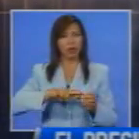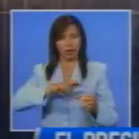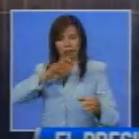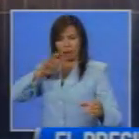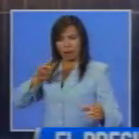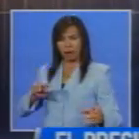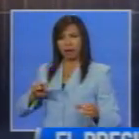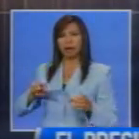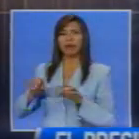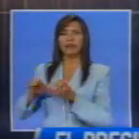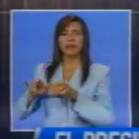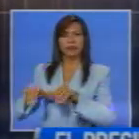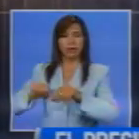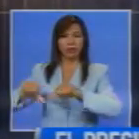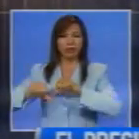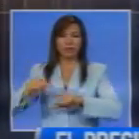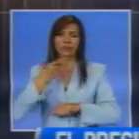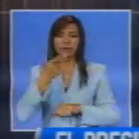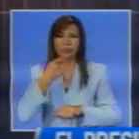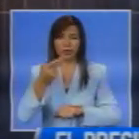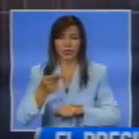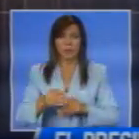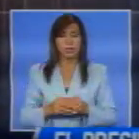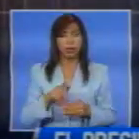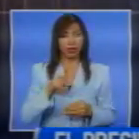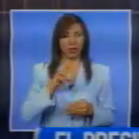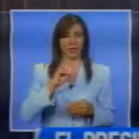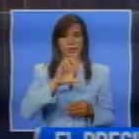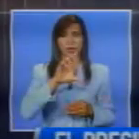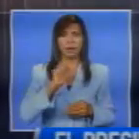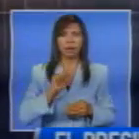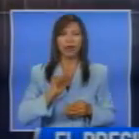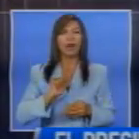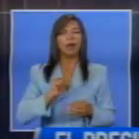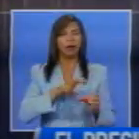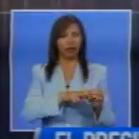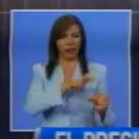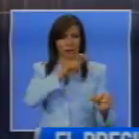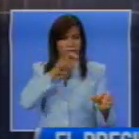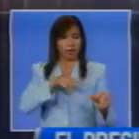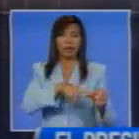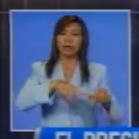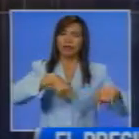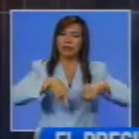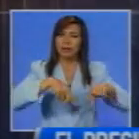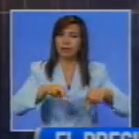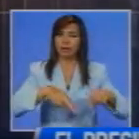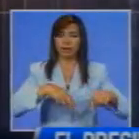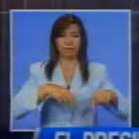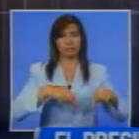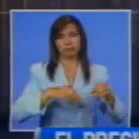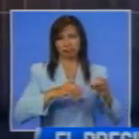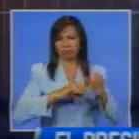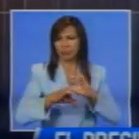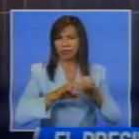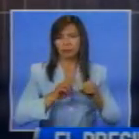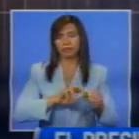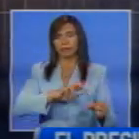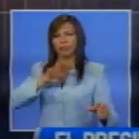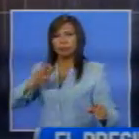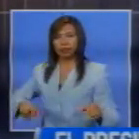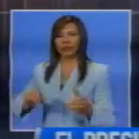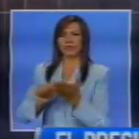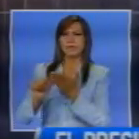reincorporarse como secretario de la Administración Pública y Paola Carvajal pasaría de la Agencia Nacional de Tránsito al Ministerio como ministra